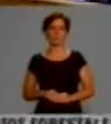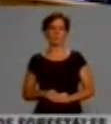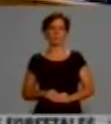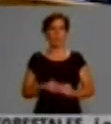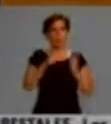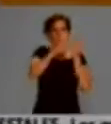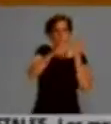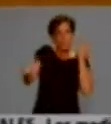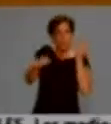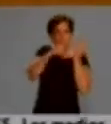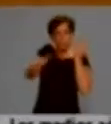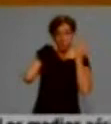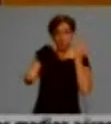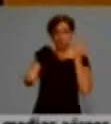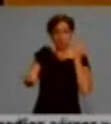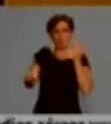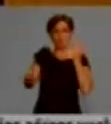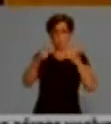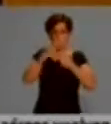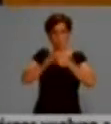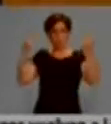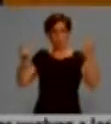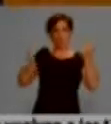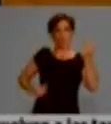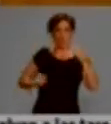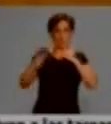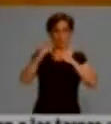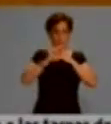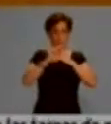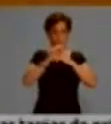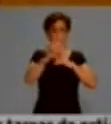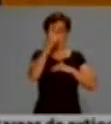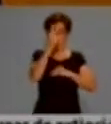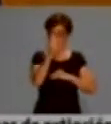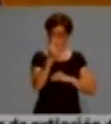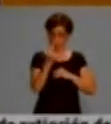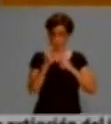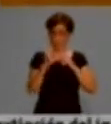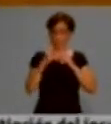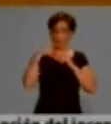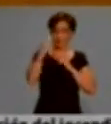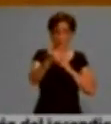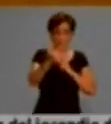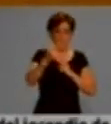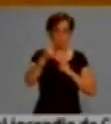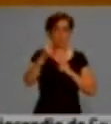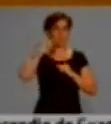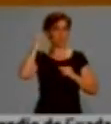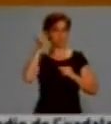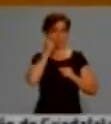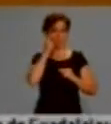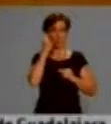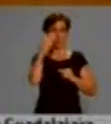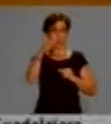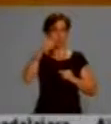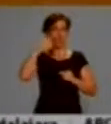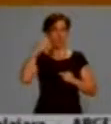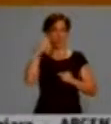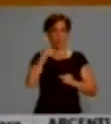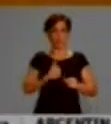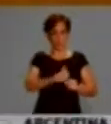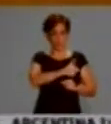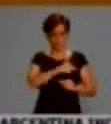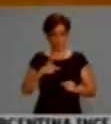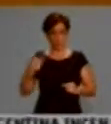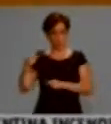SMS que hablan de los sobresueldos, verá. Dos días más tarde de conocerse la cuenta del señor Bárcenas en Suiza, se publica la